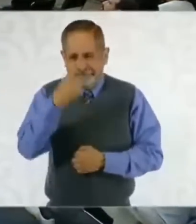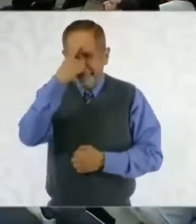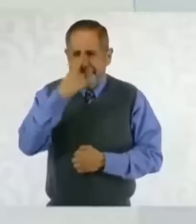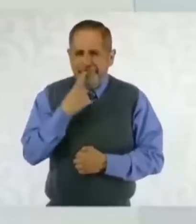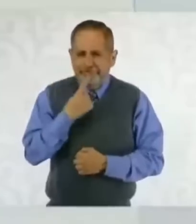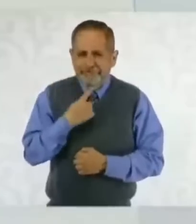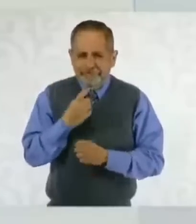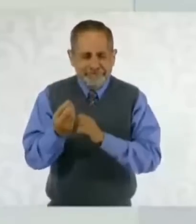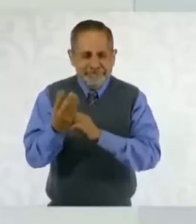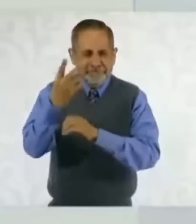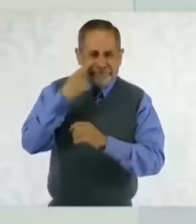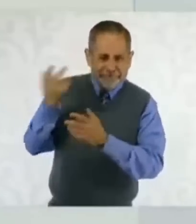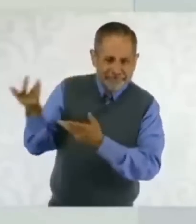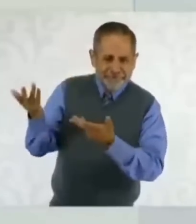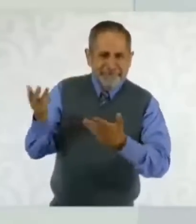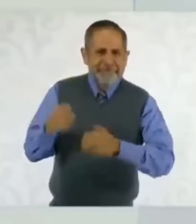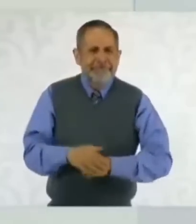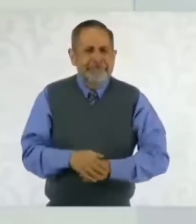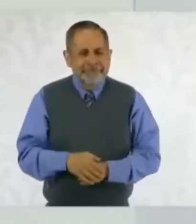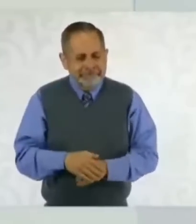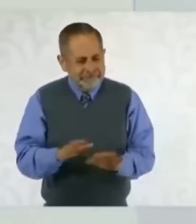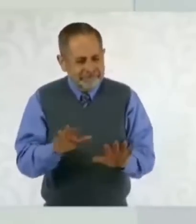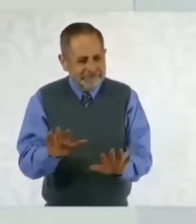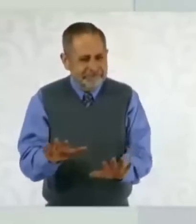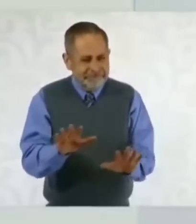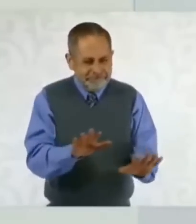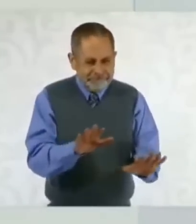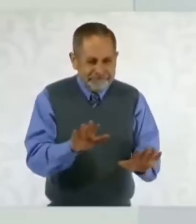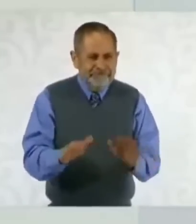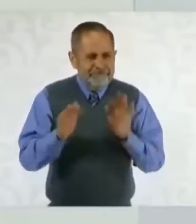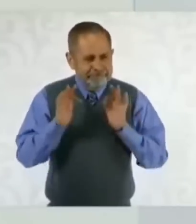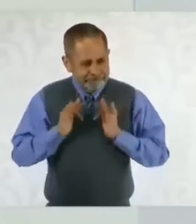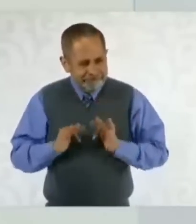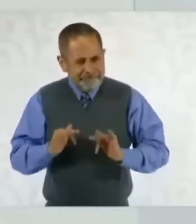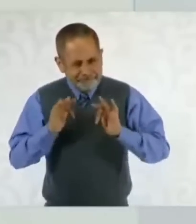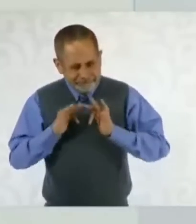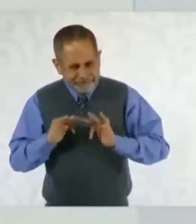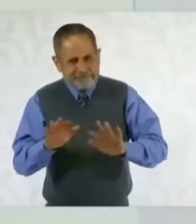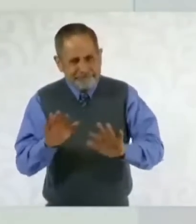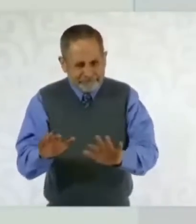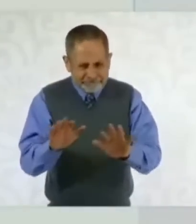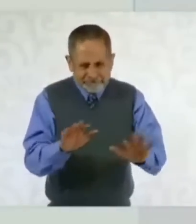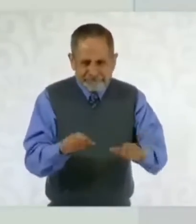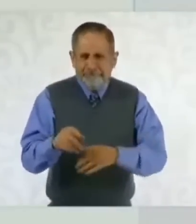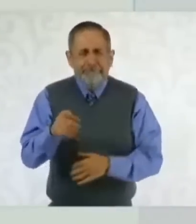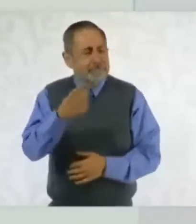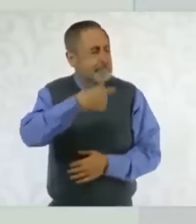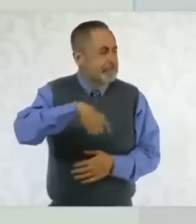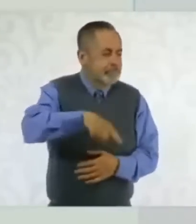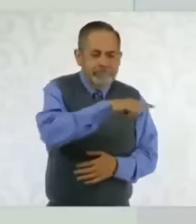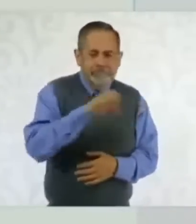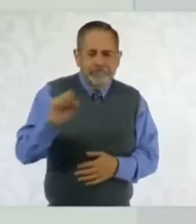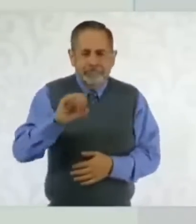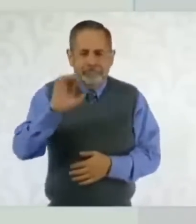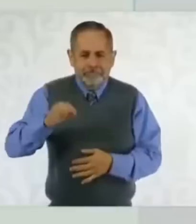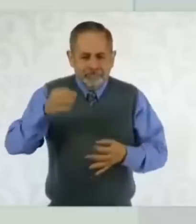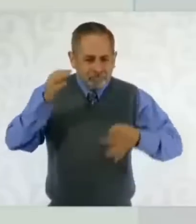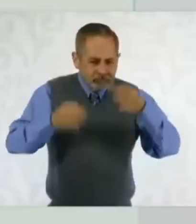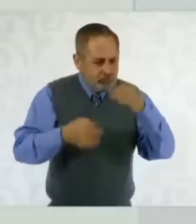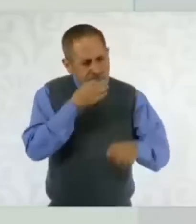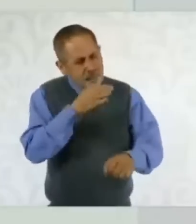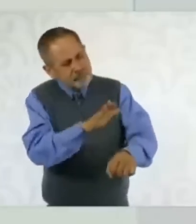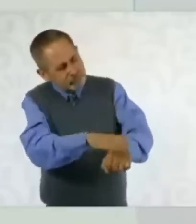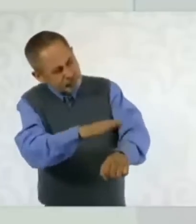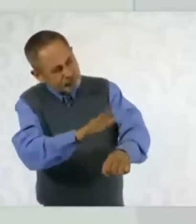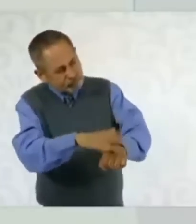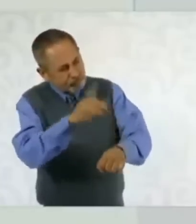Calma, tranquilos, amor y paz. Vamos a esperar a que resuelva la Corte. Y apelo a las ministras y